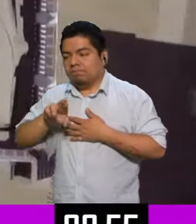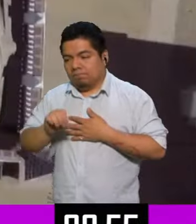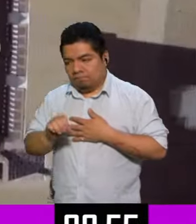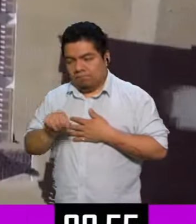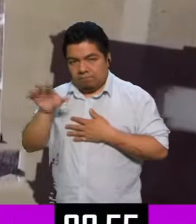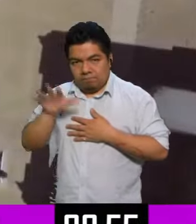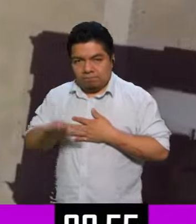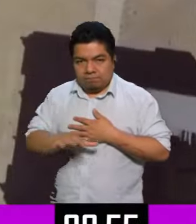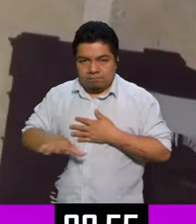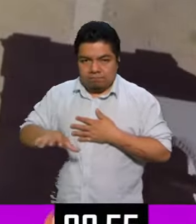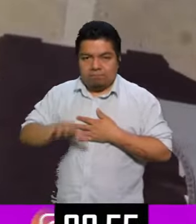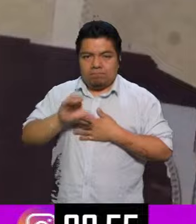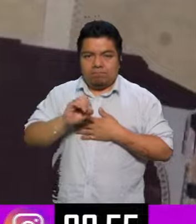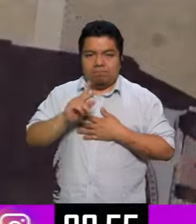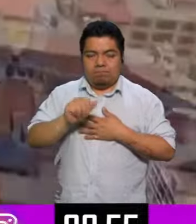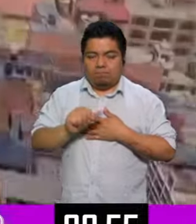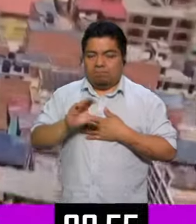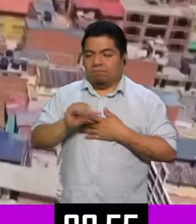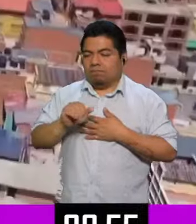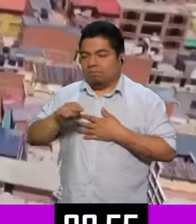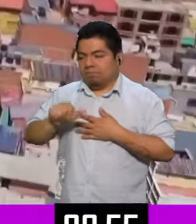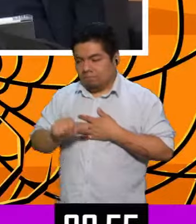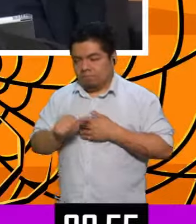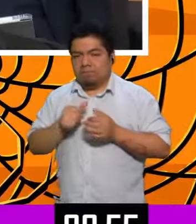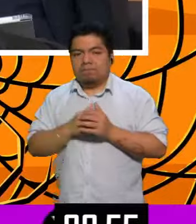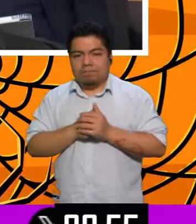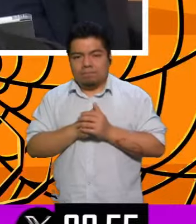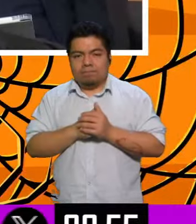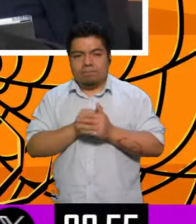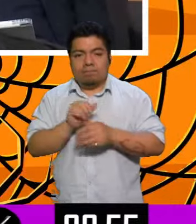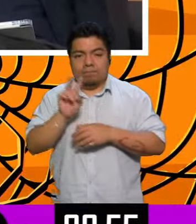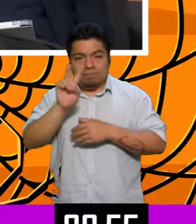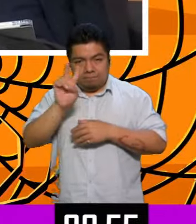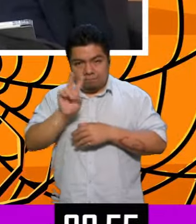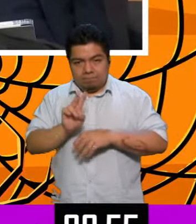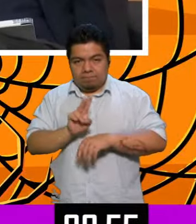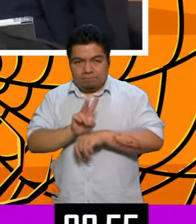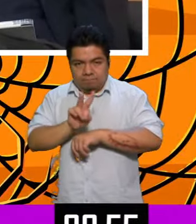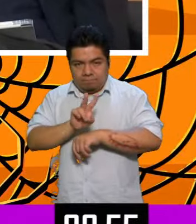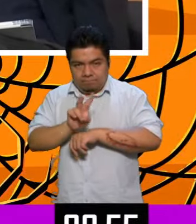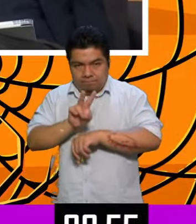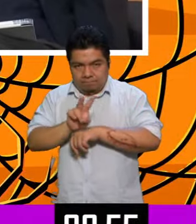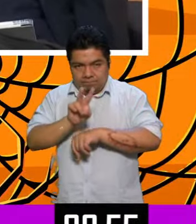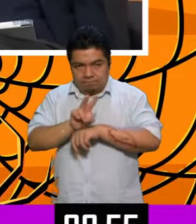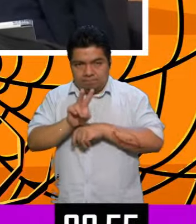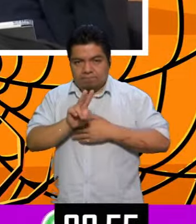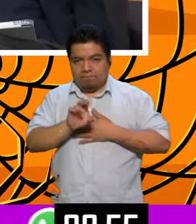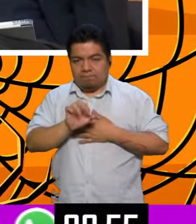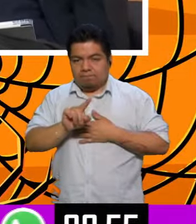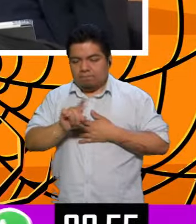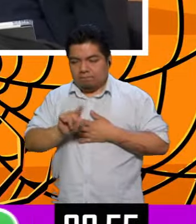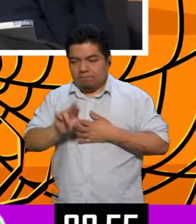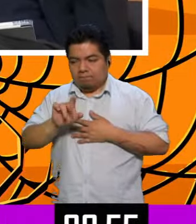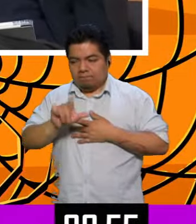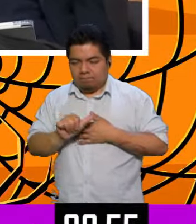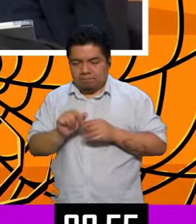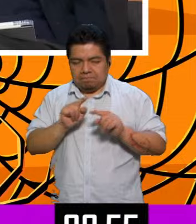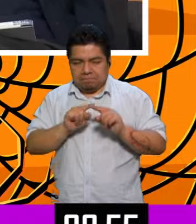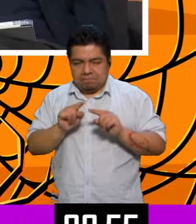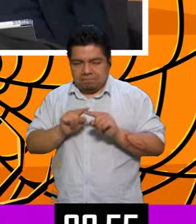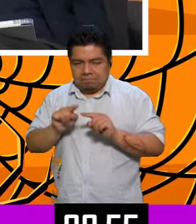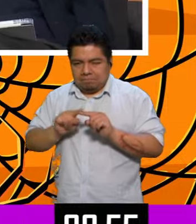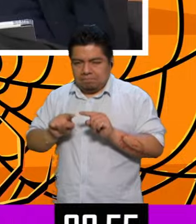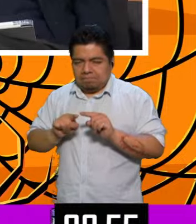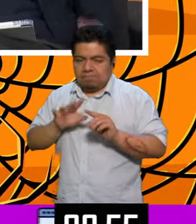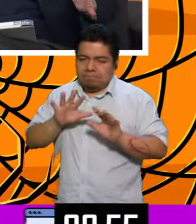hicieron Copacabana. Luego tenemos Venezuela. Venezuela es, hay varias versiones, pero parece